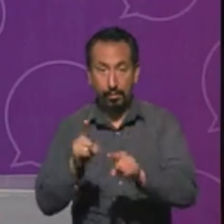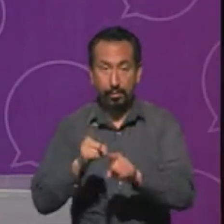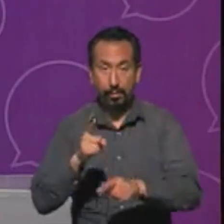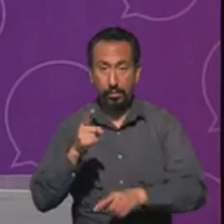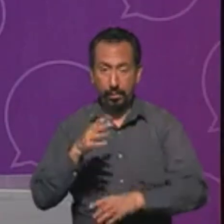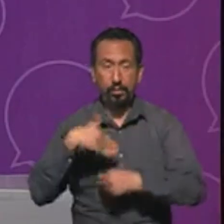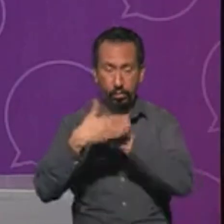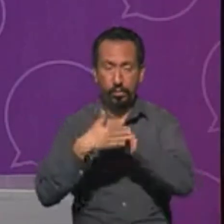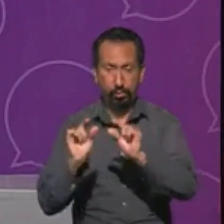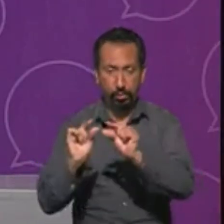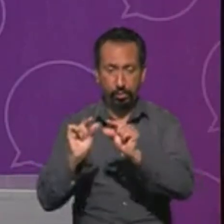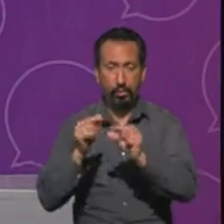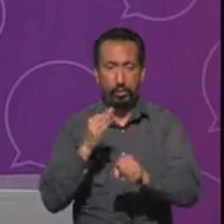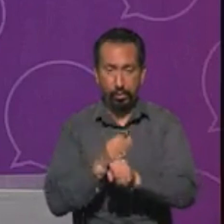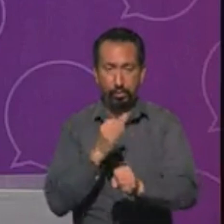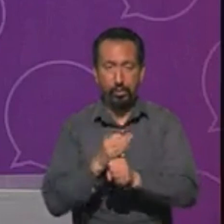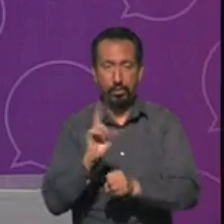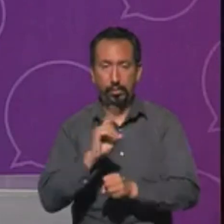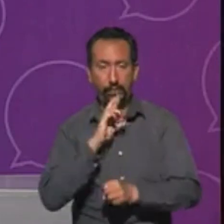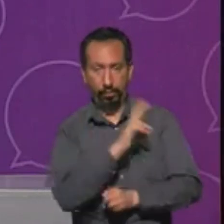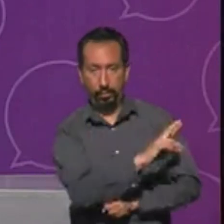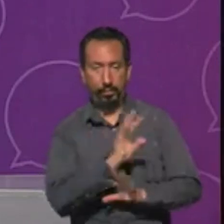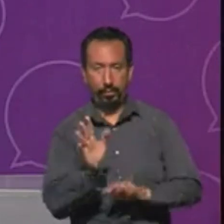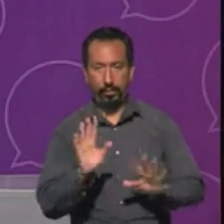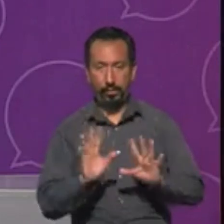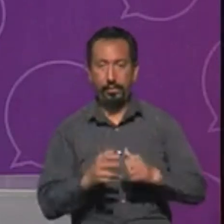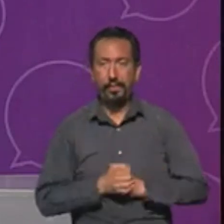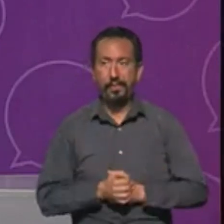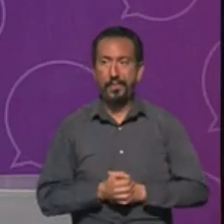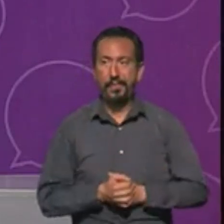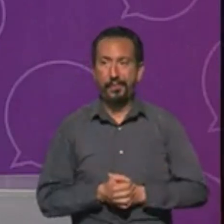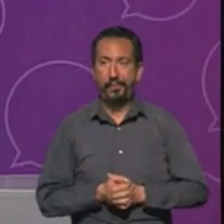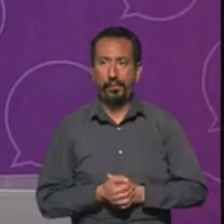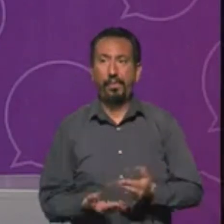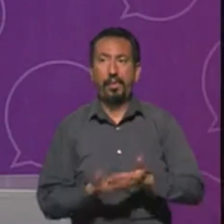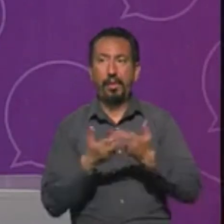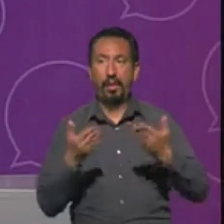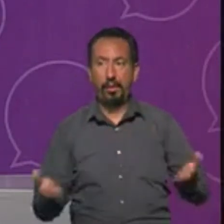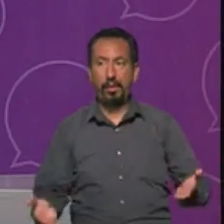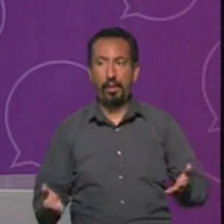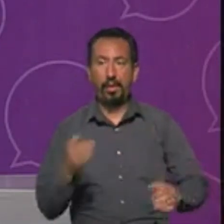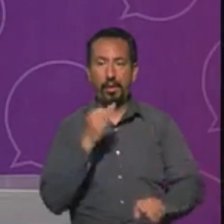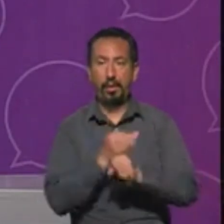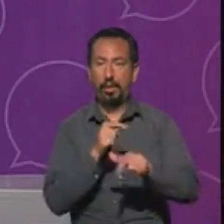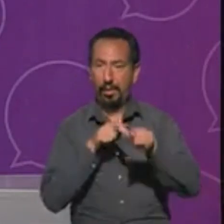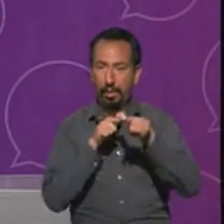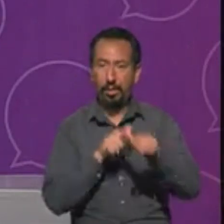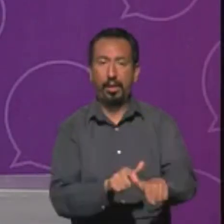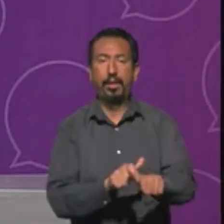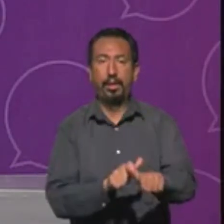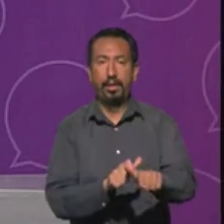Okay Más adelante Okay dice más adelante el candidato Entonces vamos a continuar con este segmento vamos a eh a la